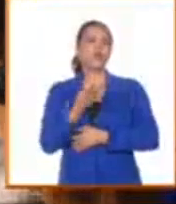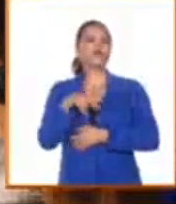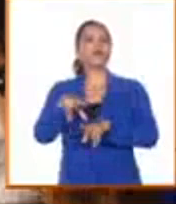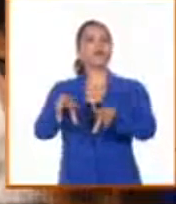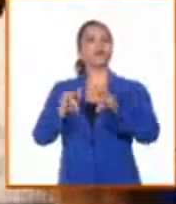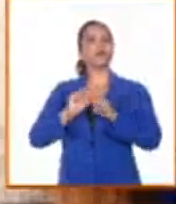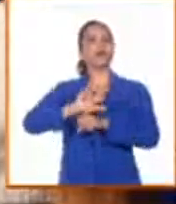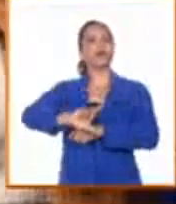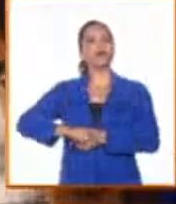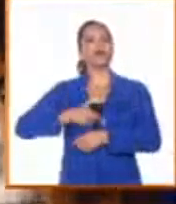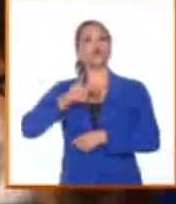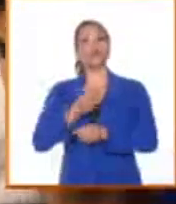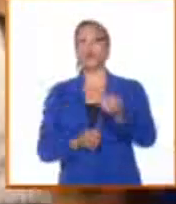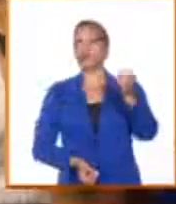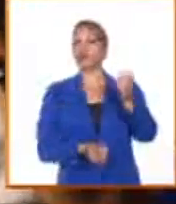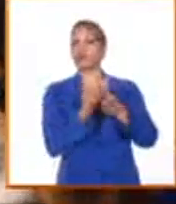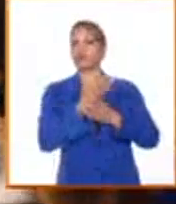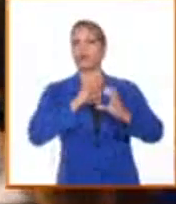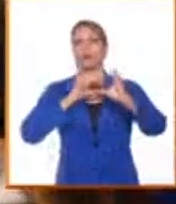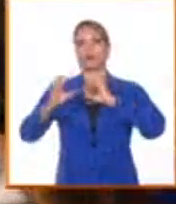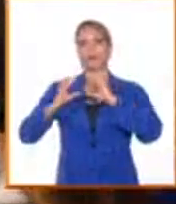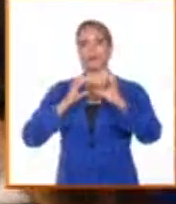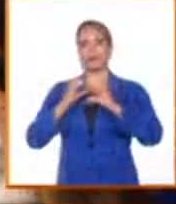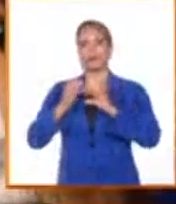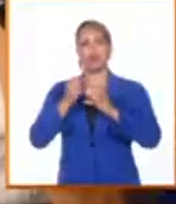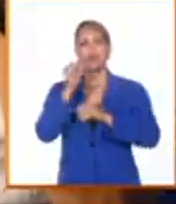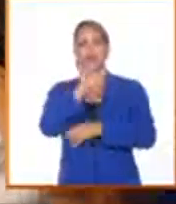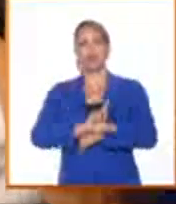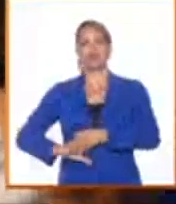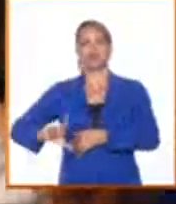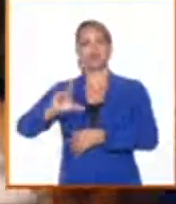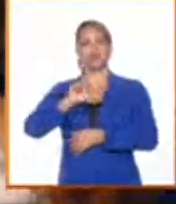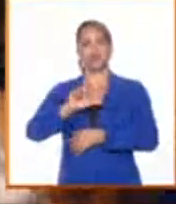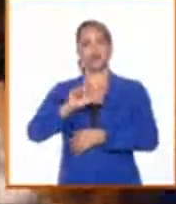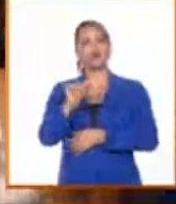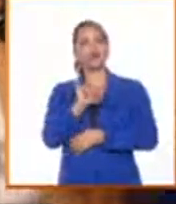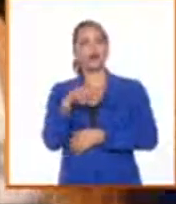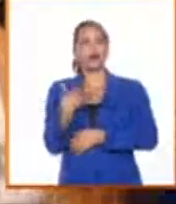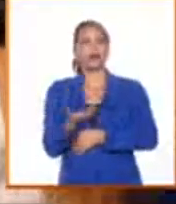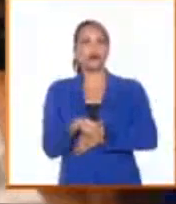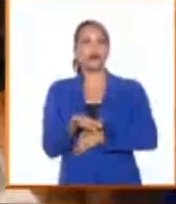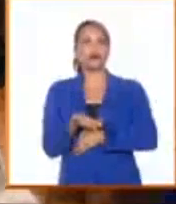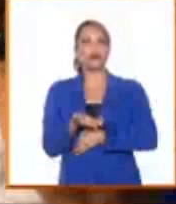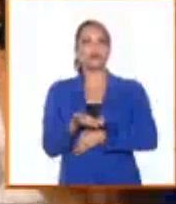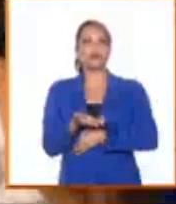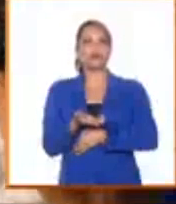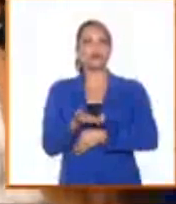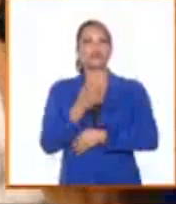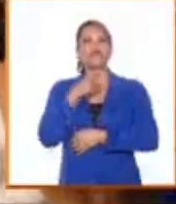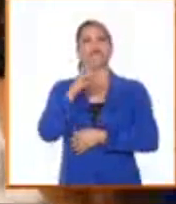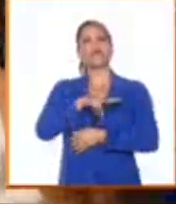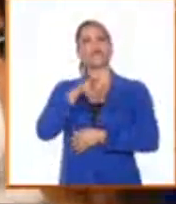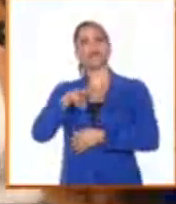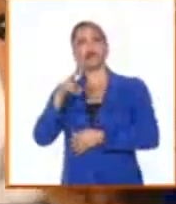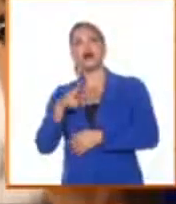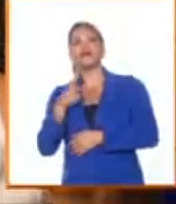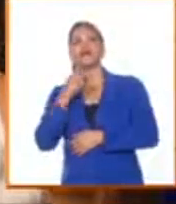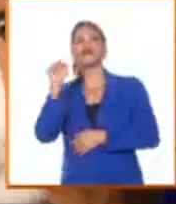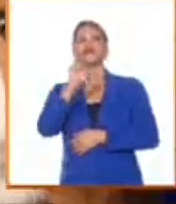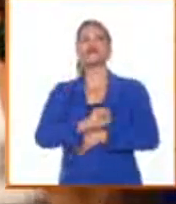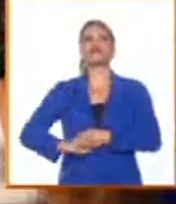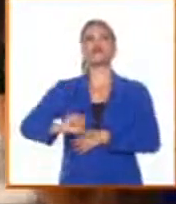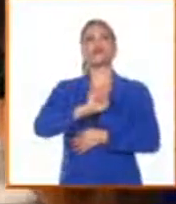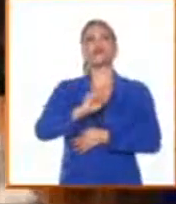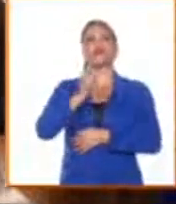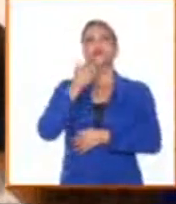nueva cultura comunicacional para el socialismo, sino también en la búsqueda de un socialismo